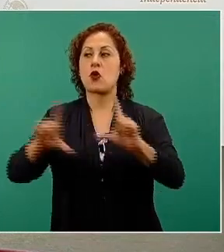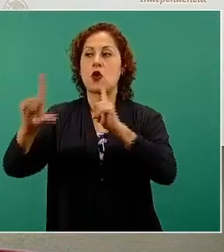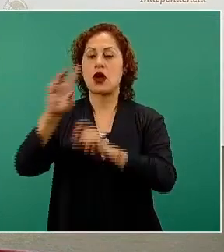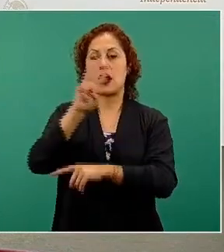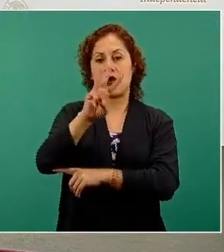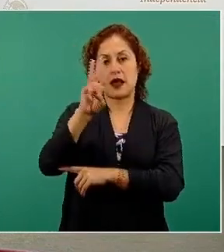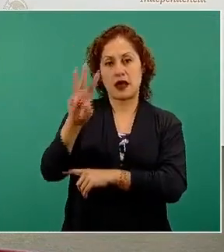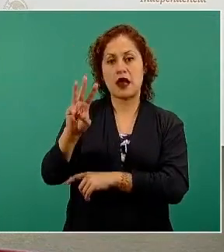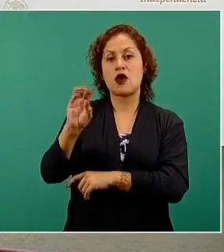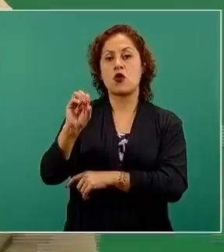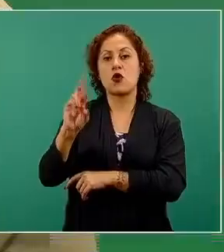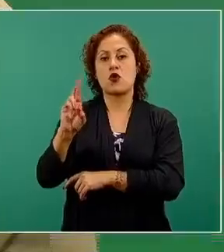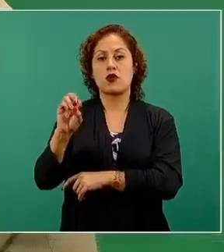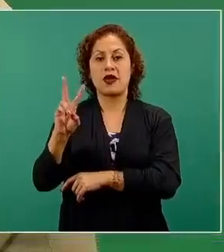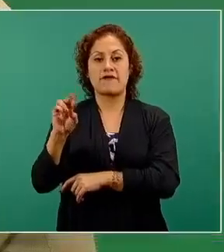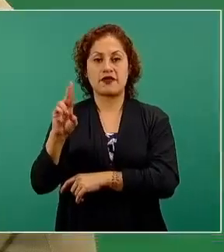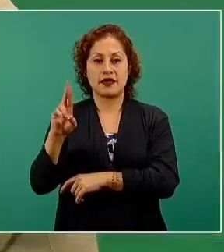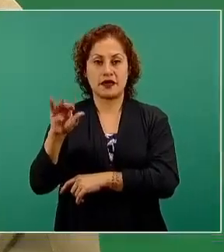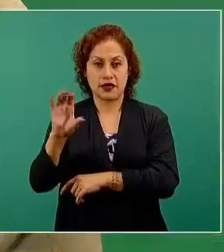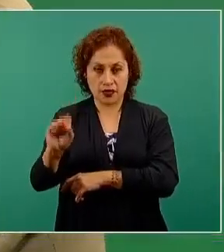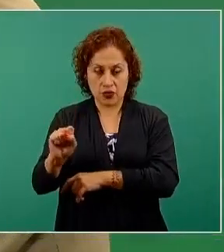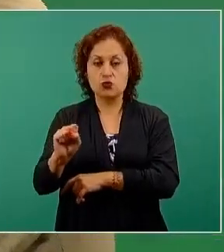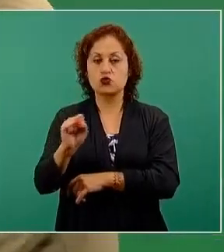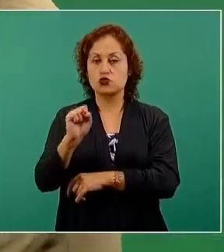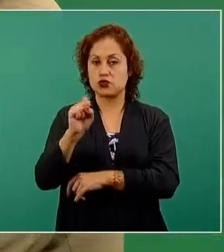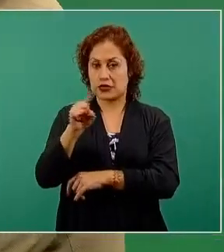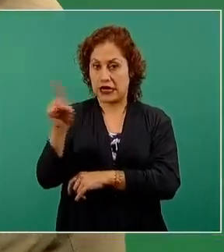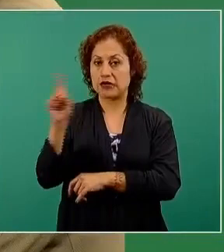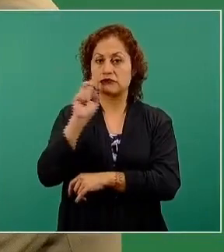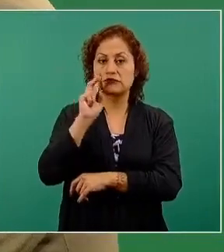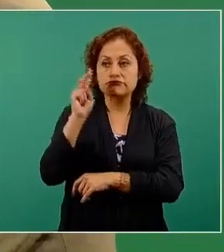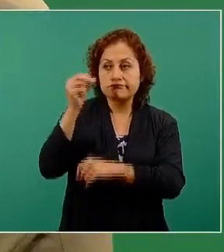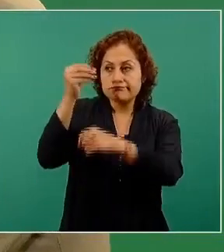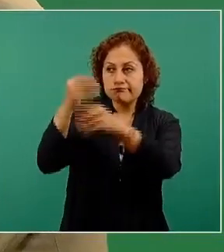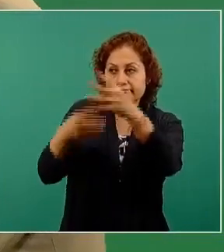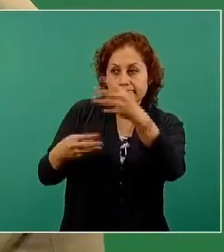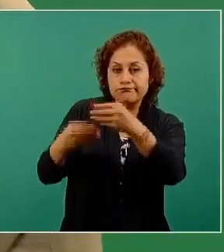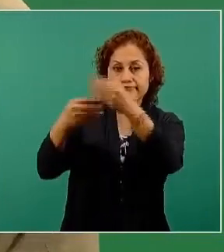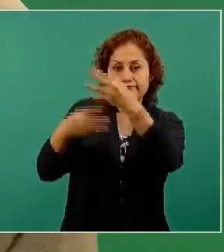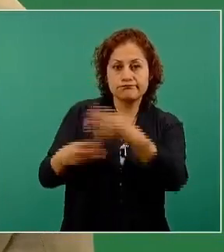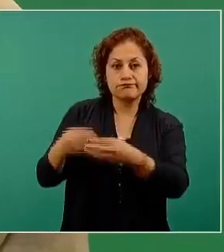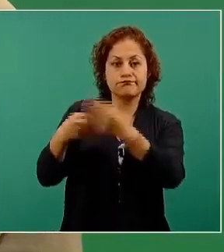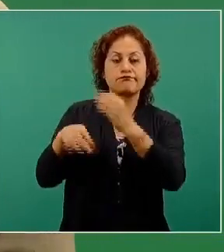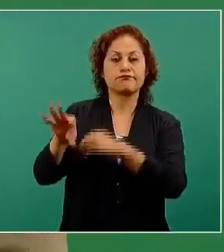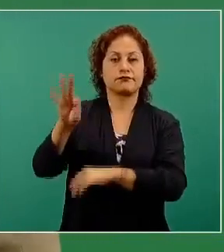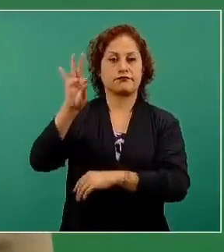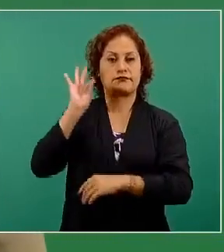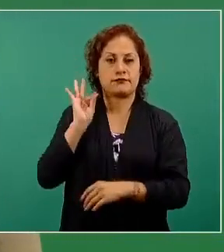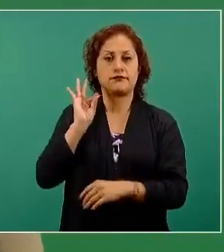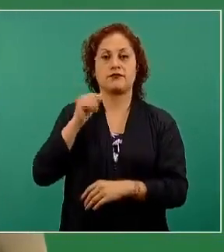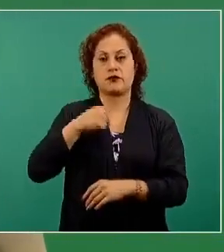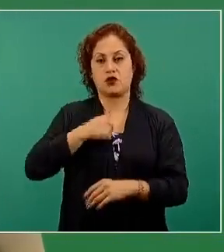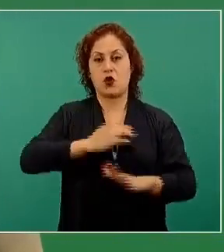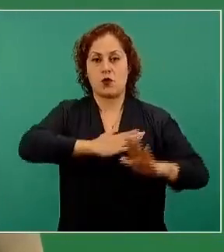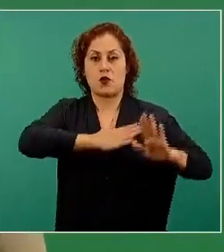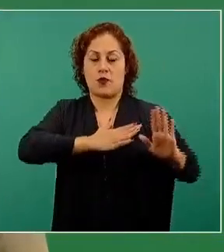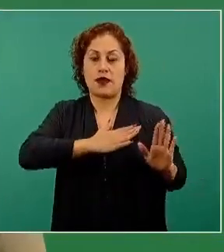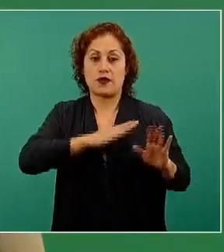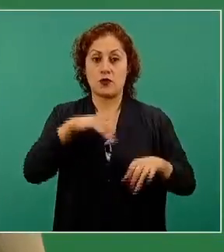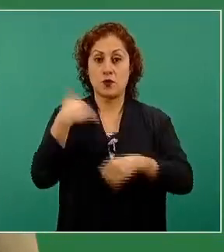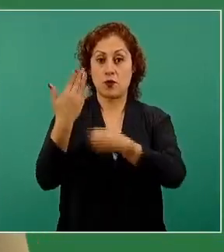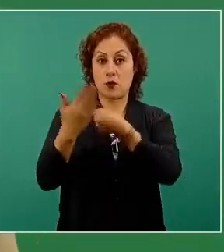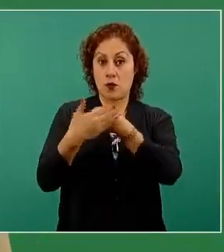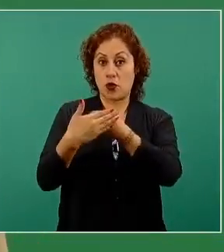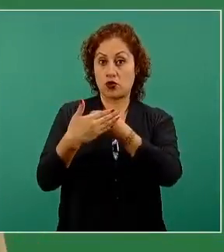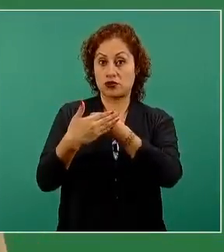también, pero me comprometo a ver si en alguno de estos días de esta semana o en el fin de semana